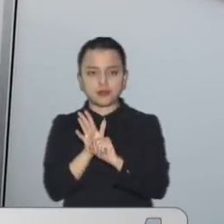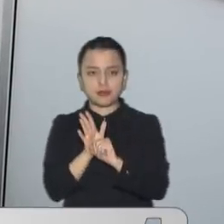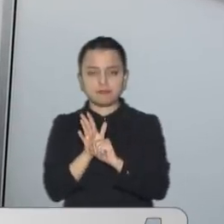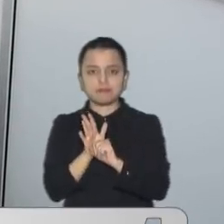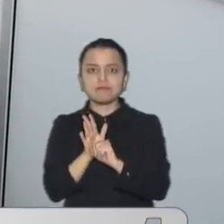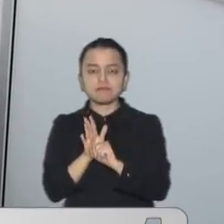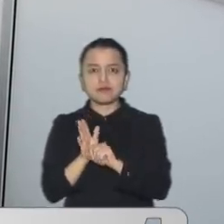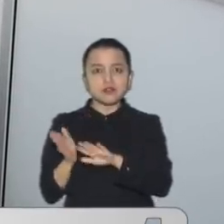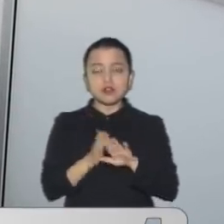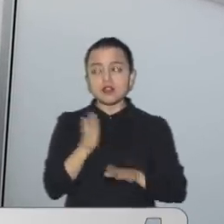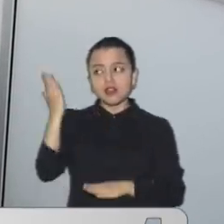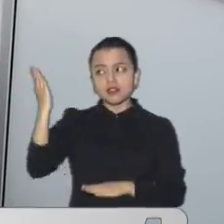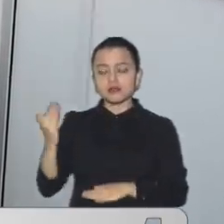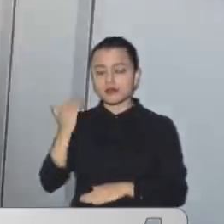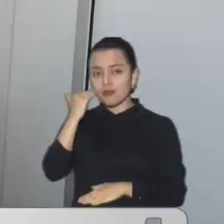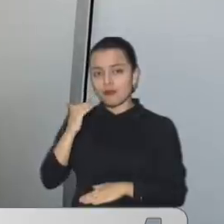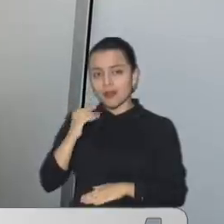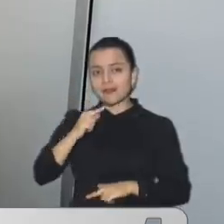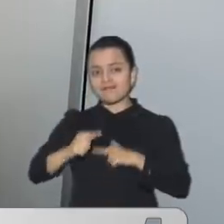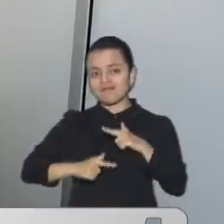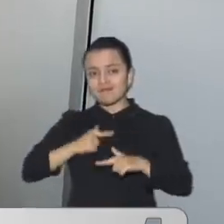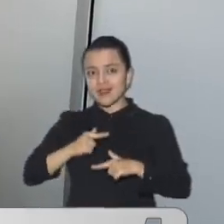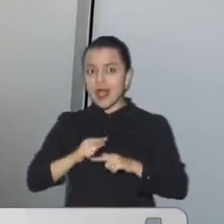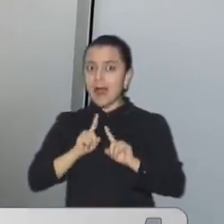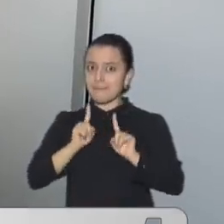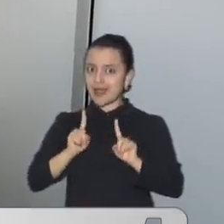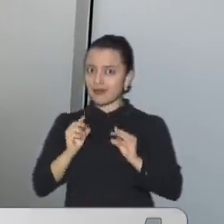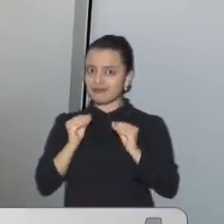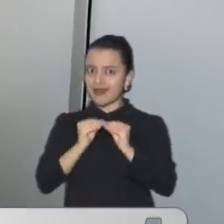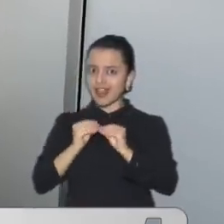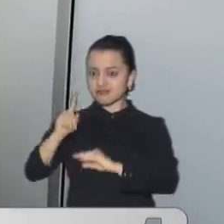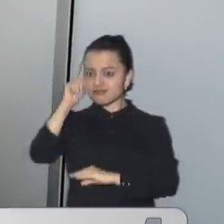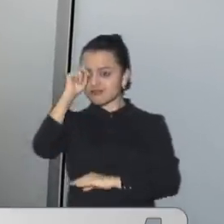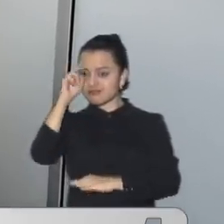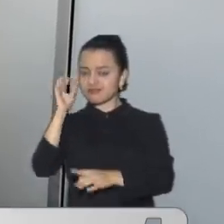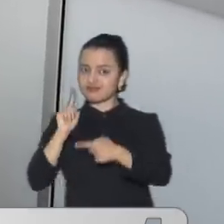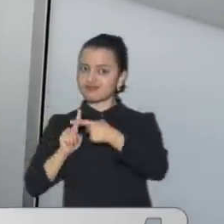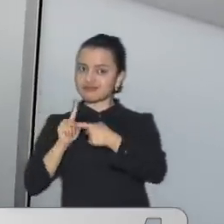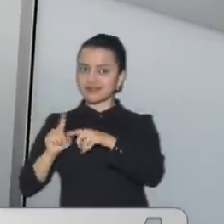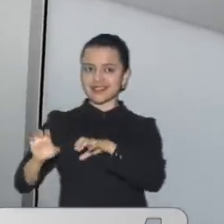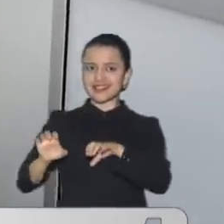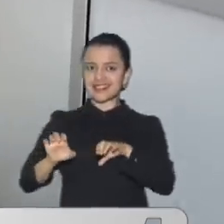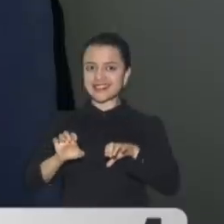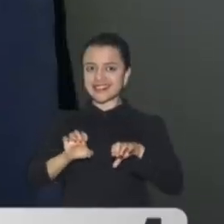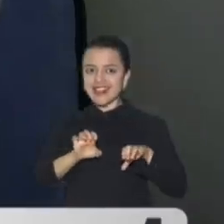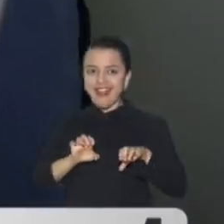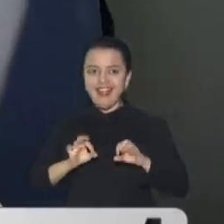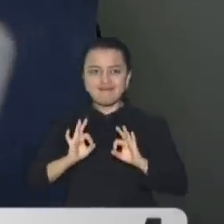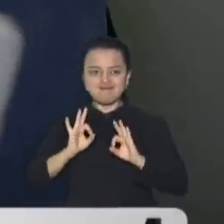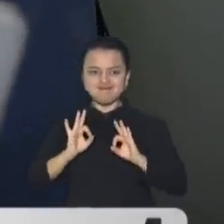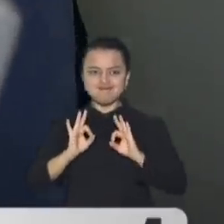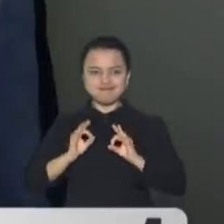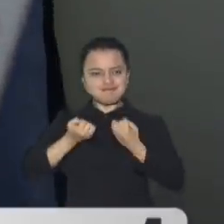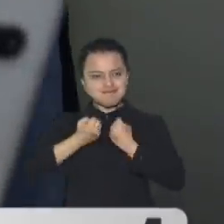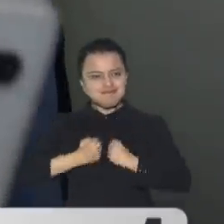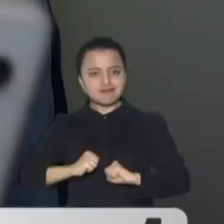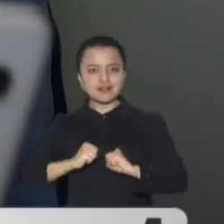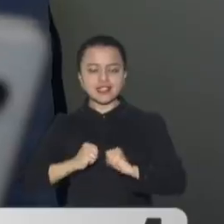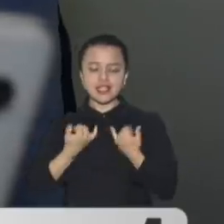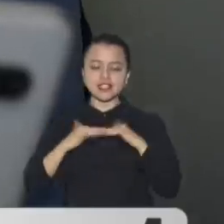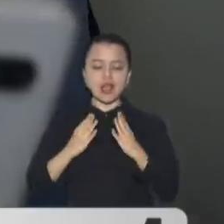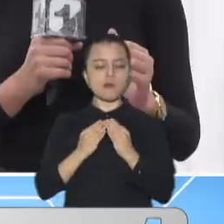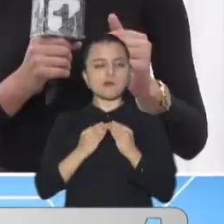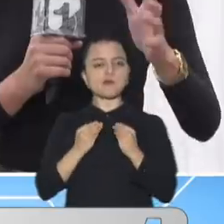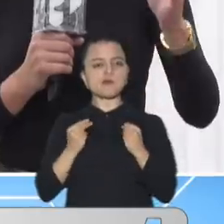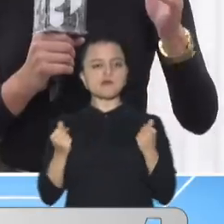65 años que con su perseverancia y buena actitud, como ella lo dice, pues ya no es portadora de este virus y pertenece